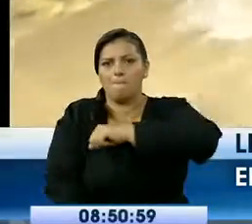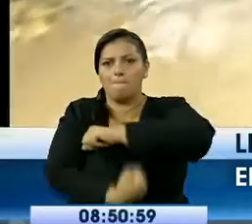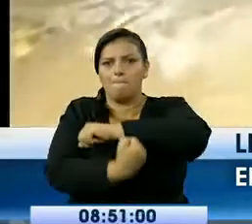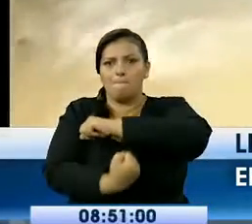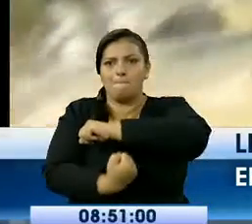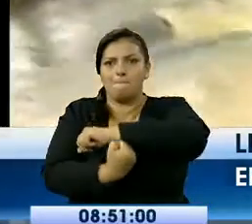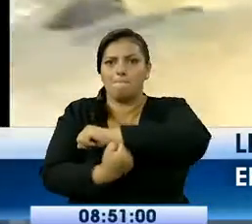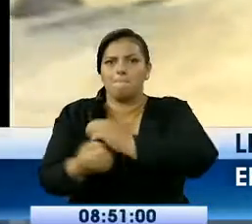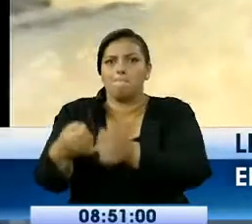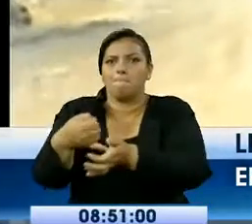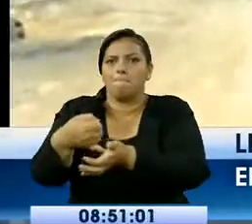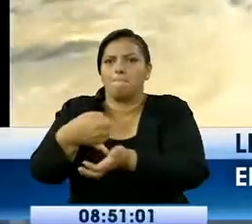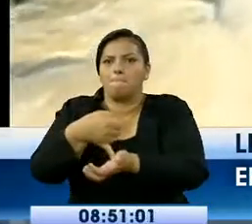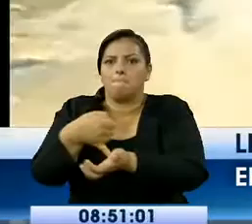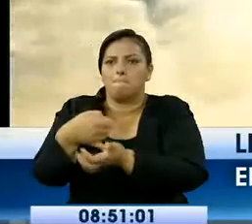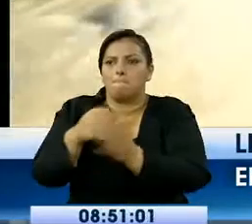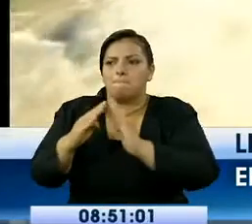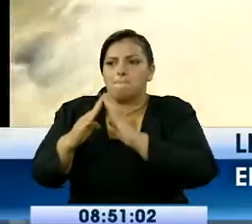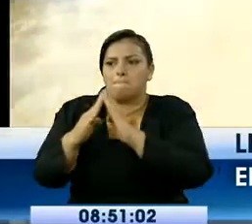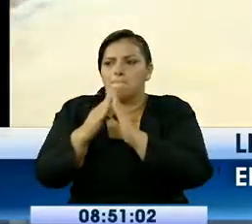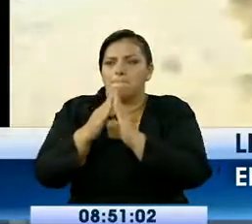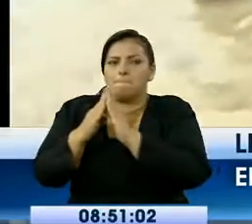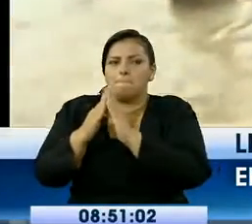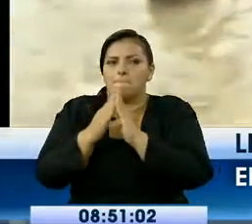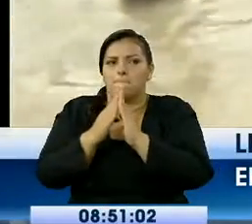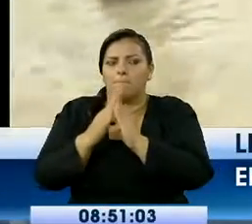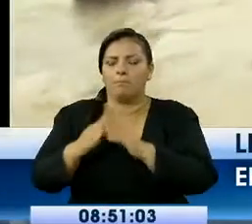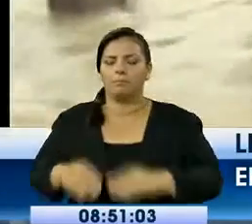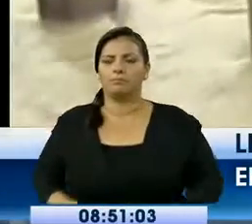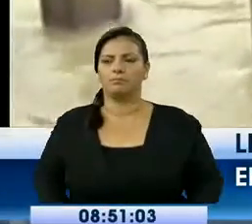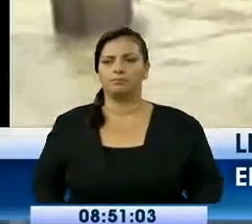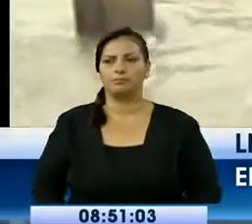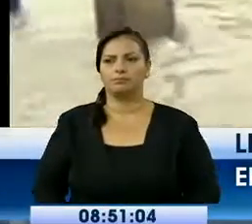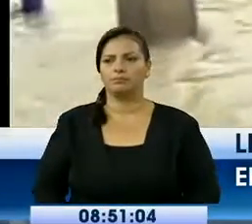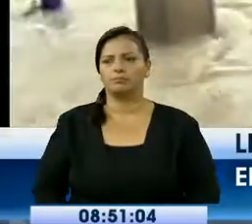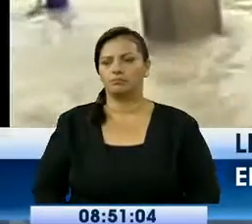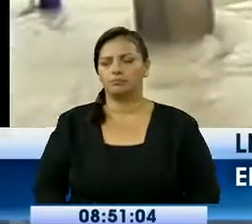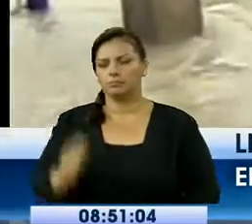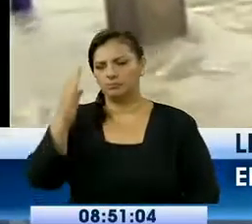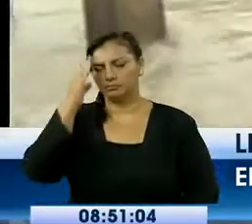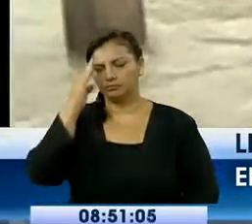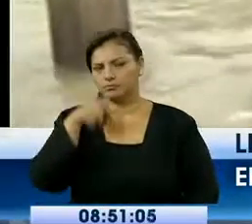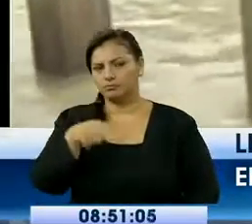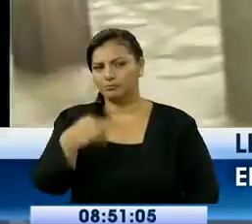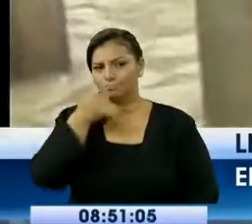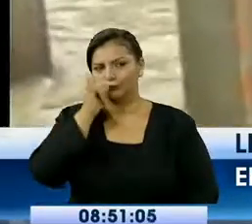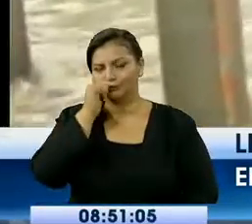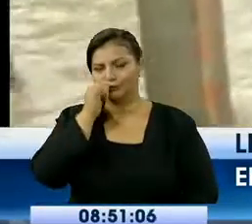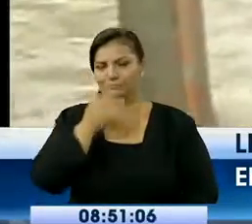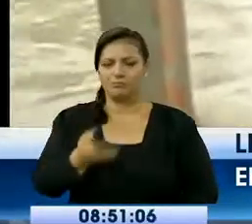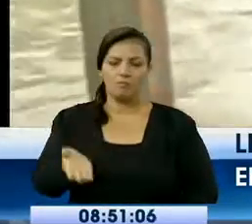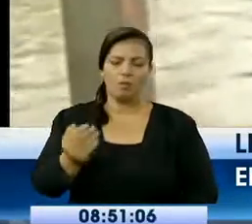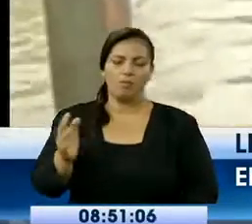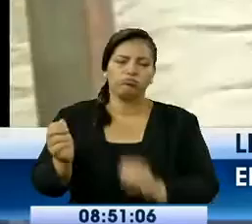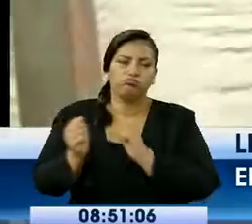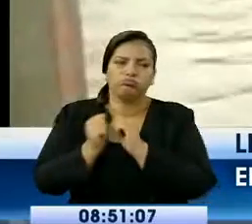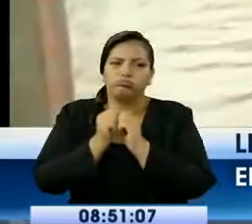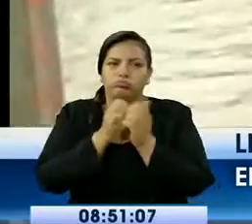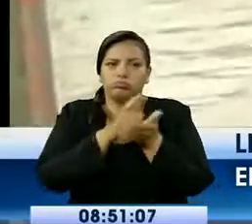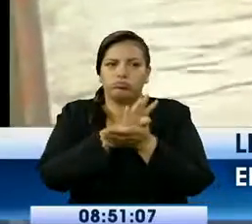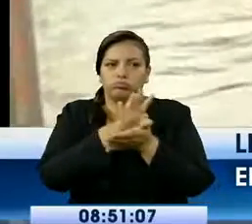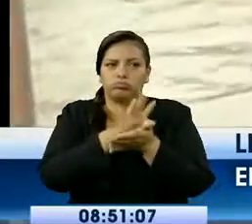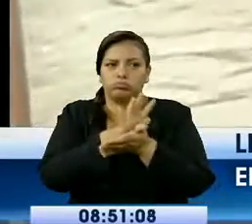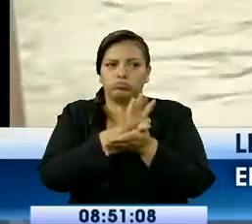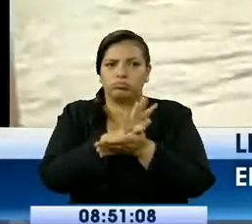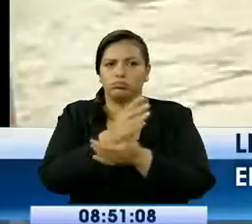Sabemos que en estos instantes el vecino acaba de salir porque llevó a los niños a la escuela, pero lo que usted nos dice es realmente